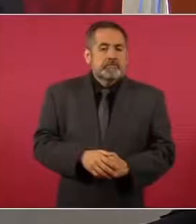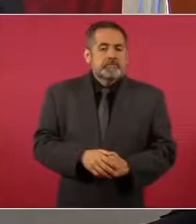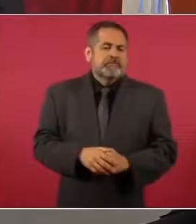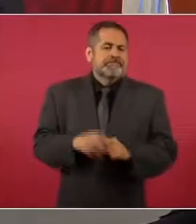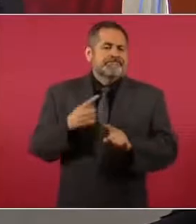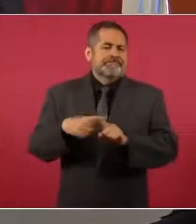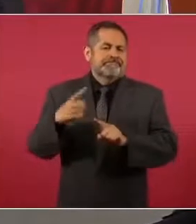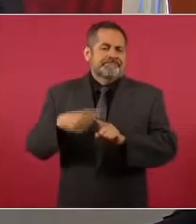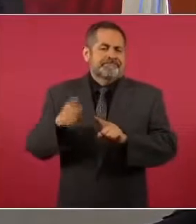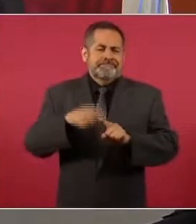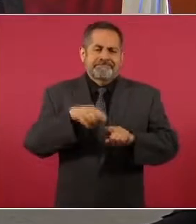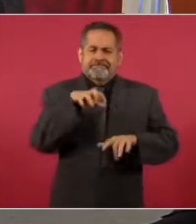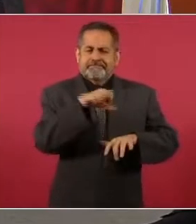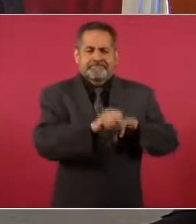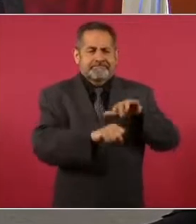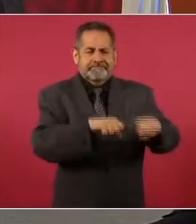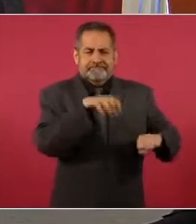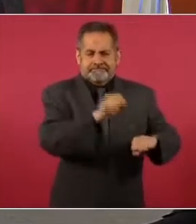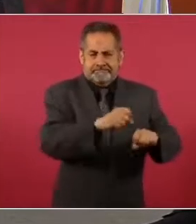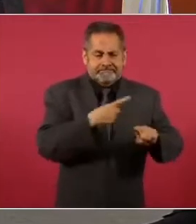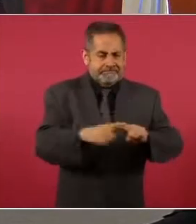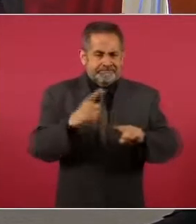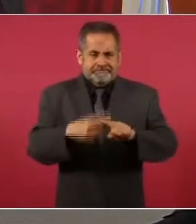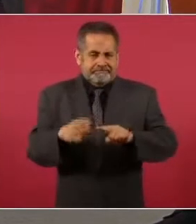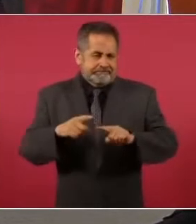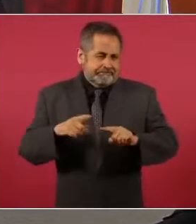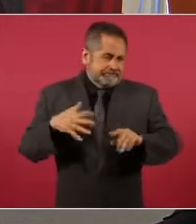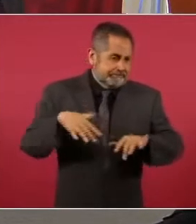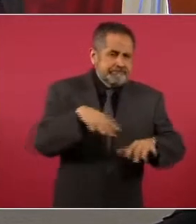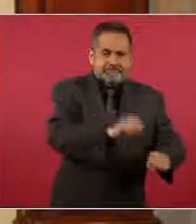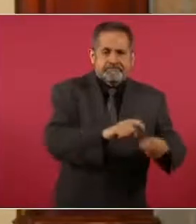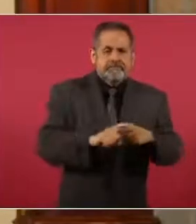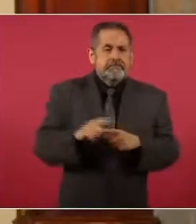Diferentes detenciones en operativos en